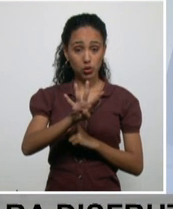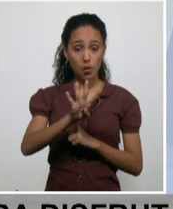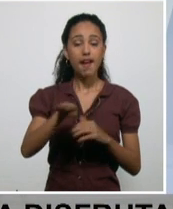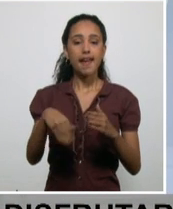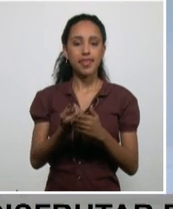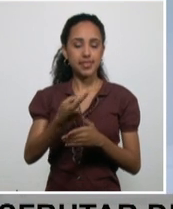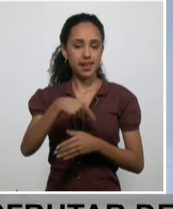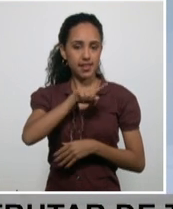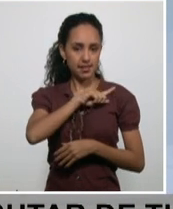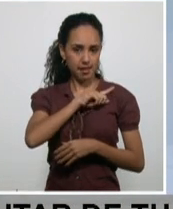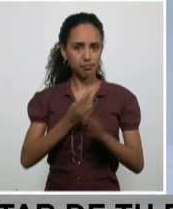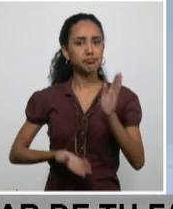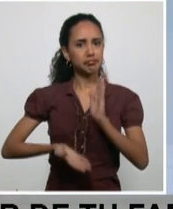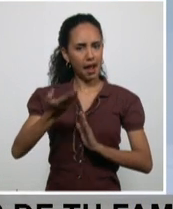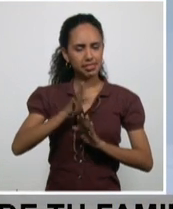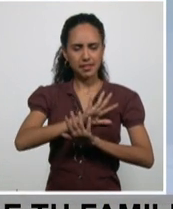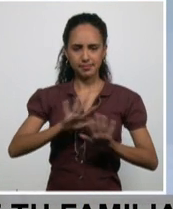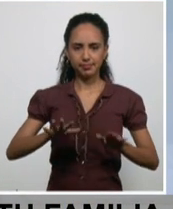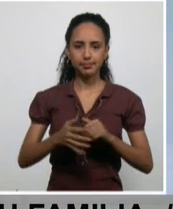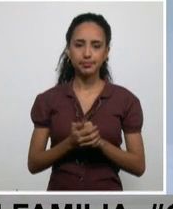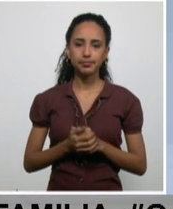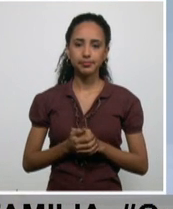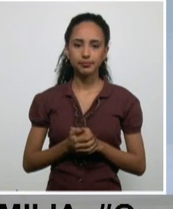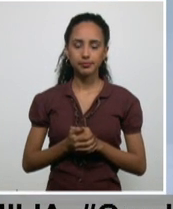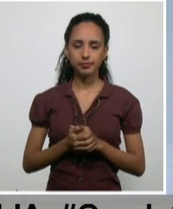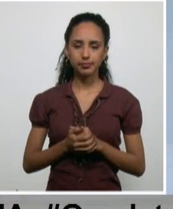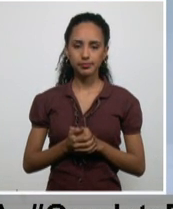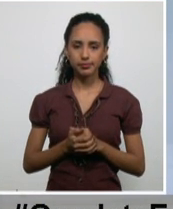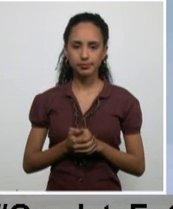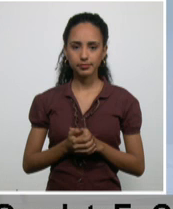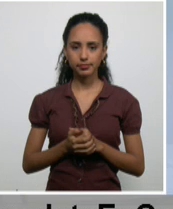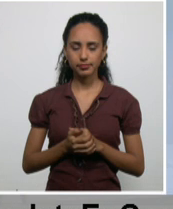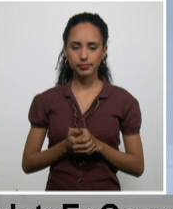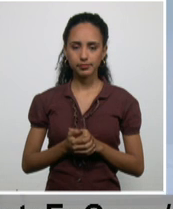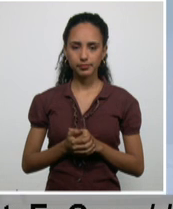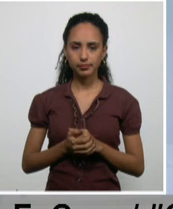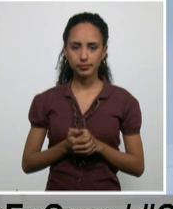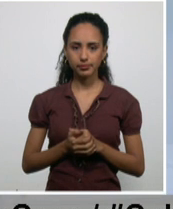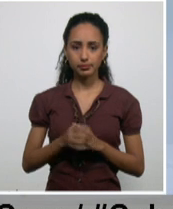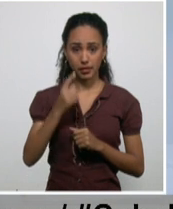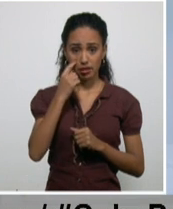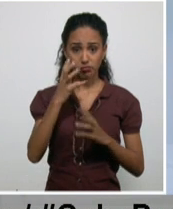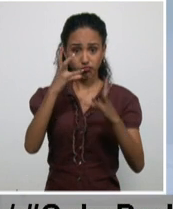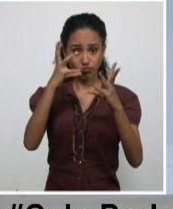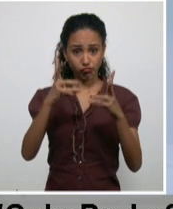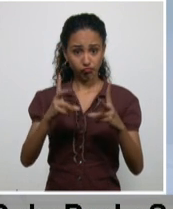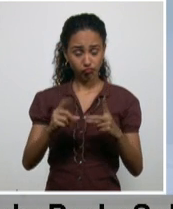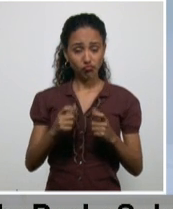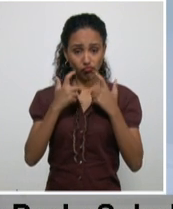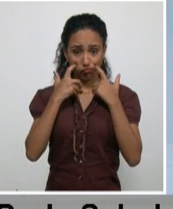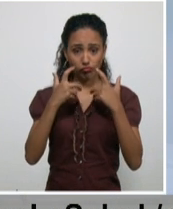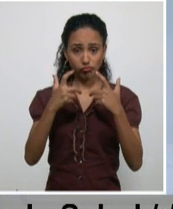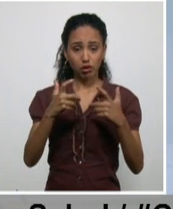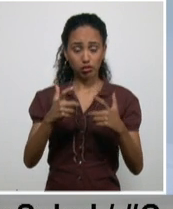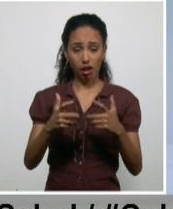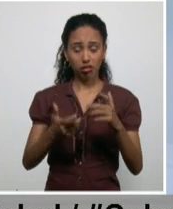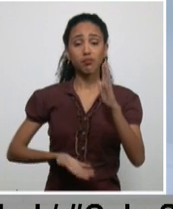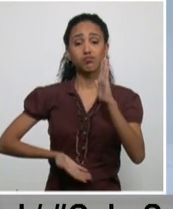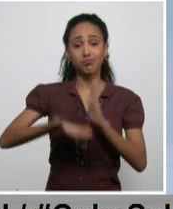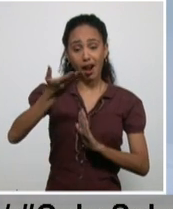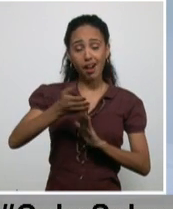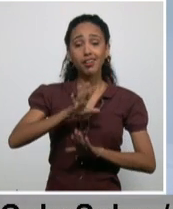de ayer. Esto nos da una cifra importante de altas, que